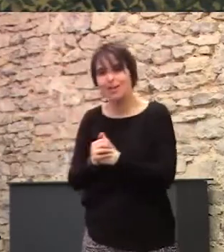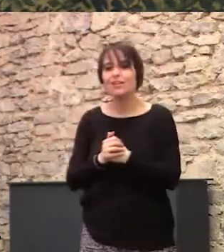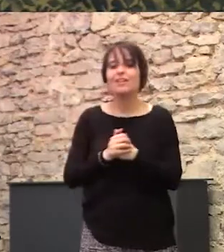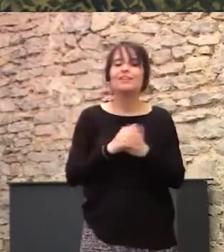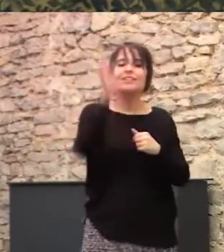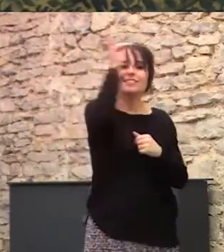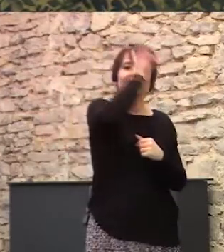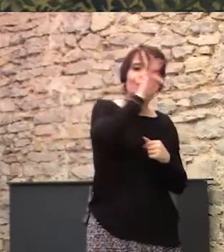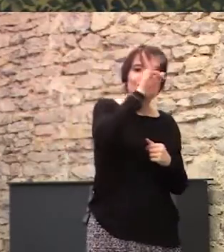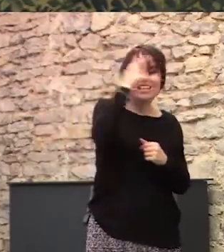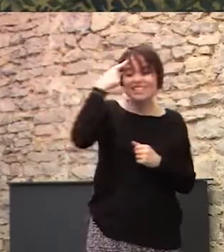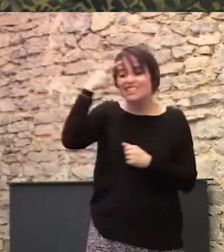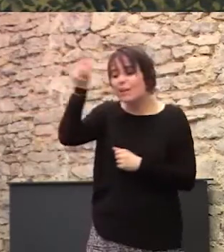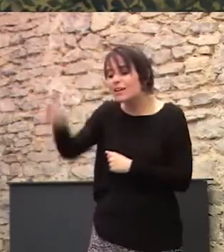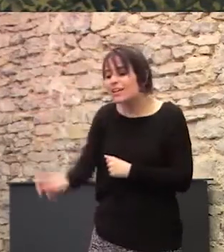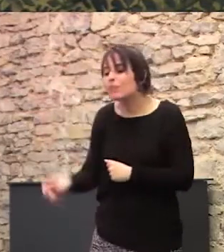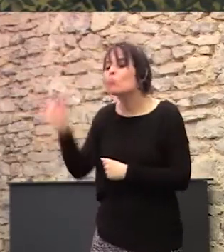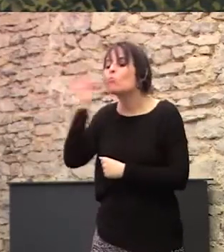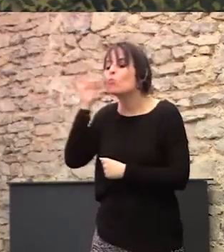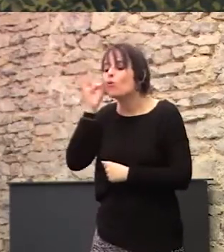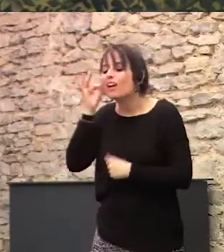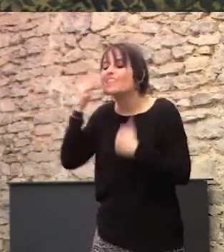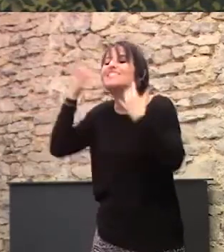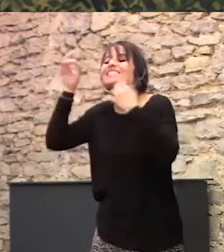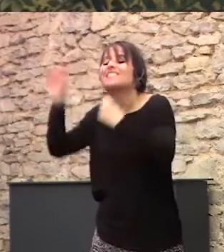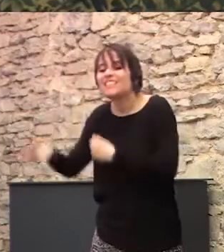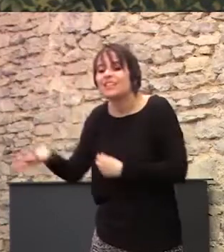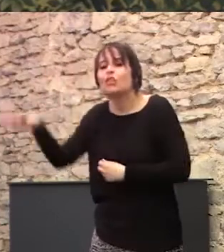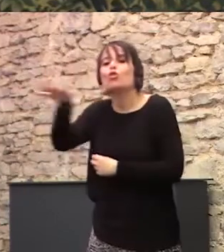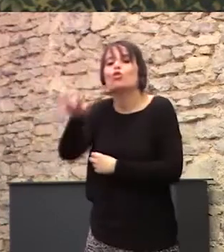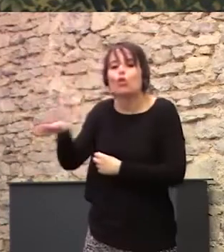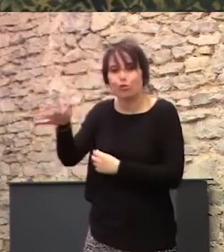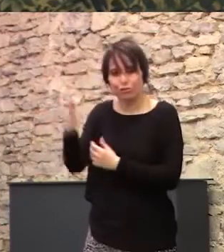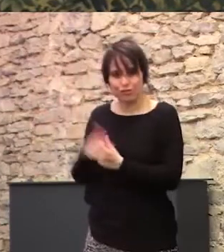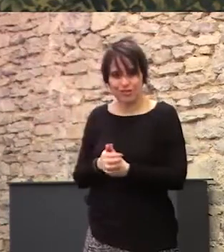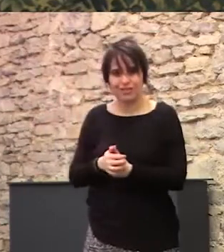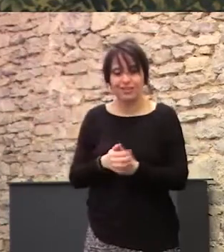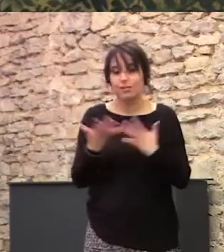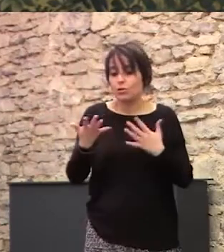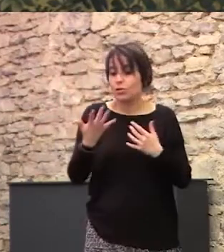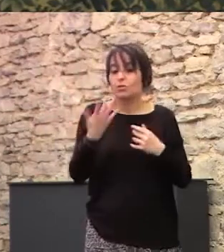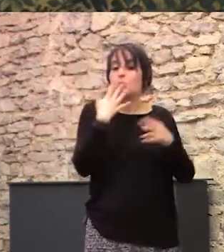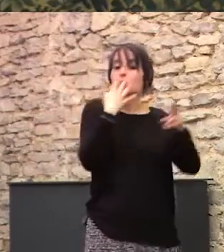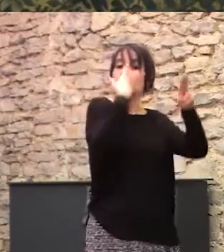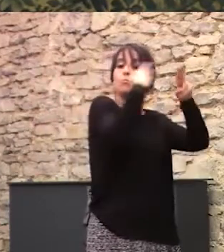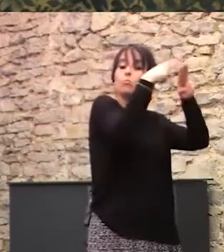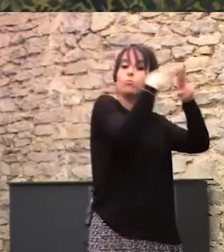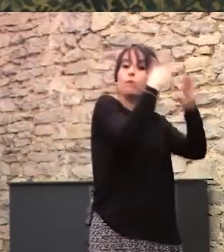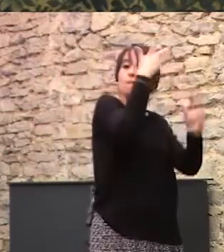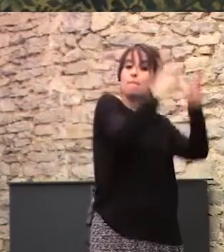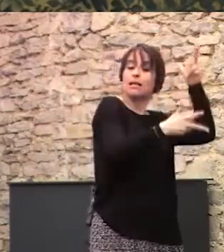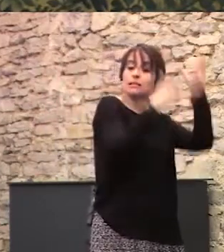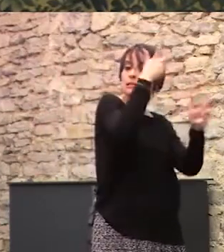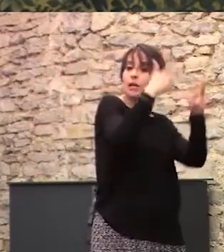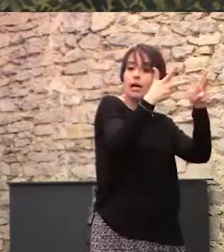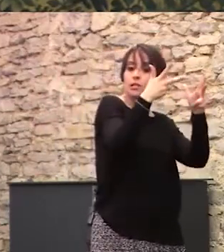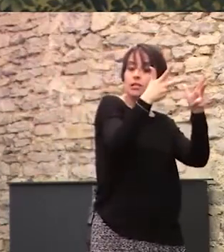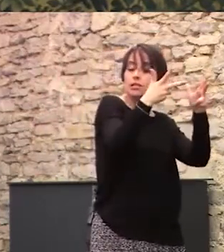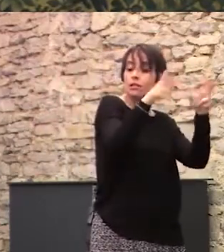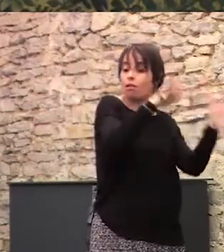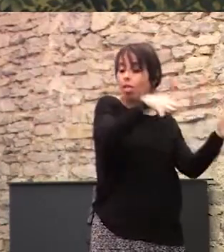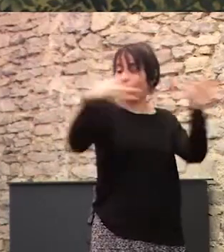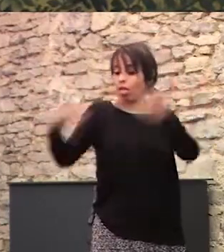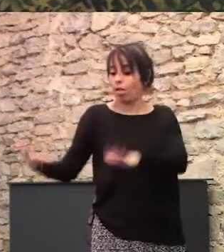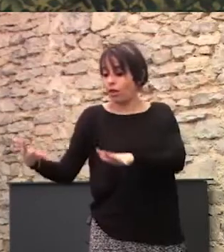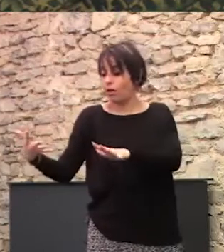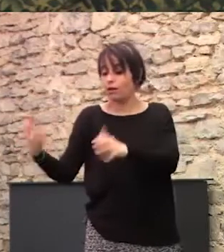mujeres concretas, dónde se va a llevar esas políticas. Entonces, las políticas que me sirven para las mujeres vascas no me van a servir para las